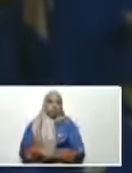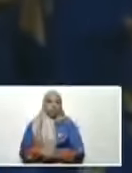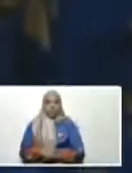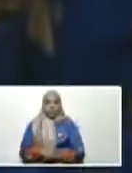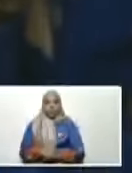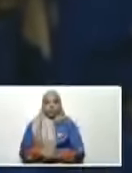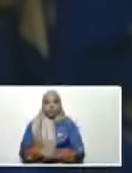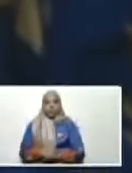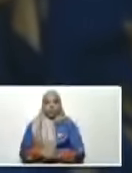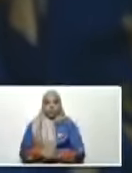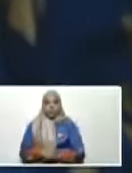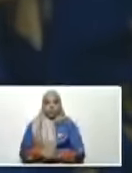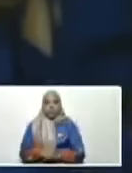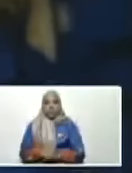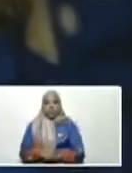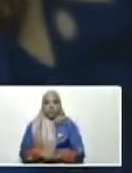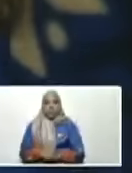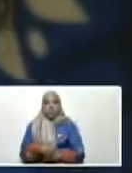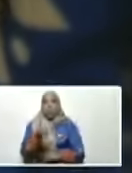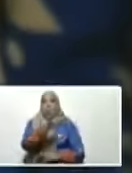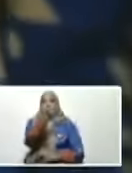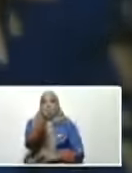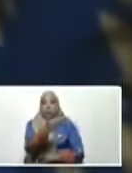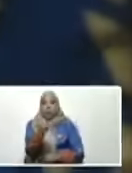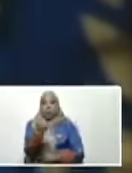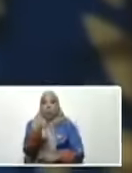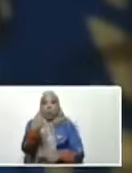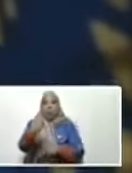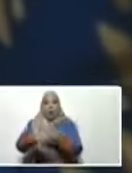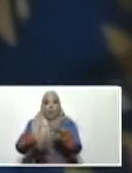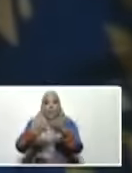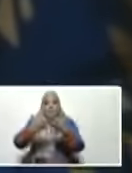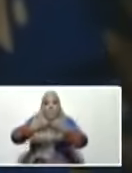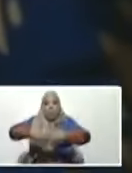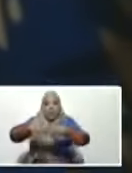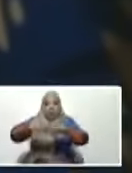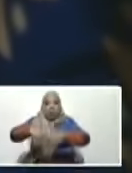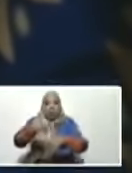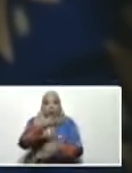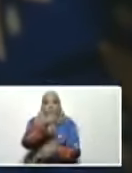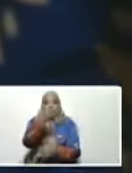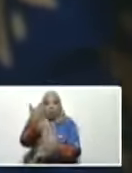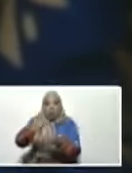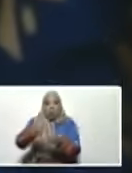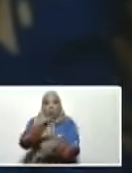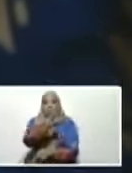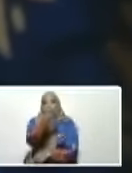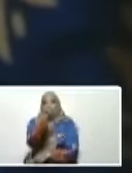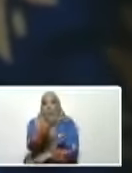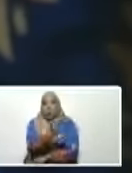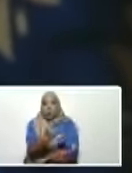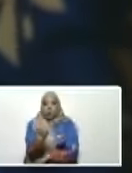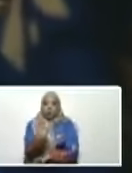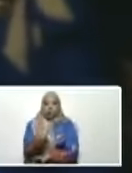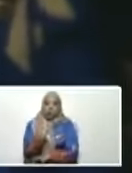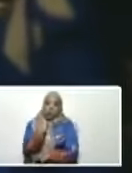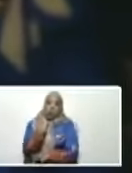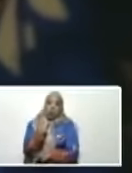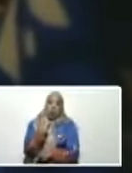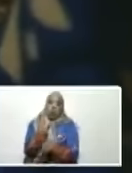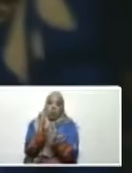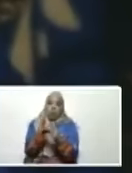Petróleo del Zulia. Petróleo del Zulia, venezolano. Ya está deshidratado